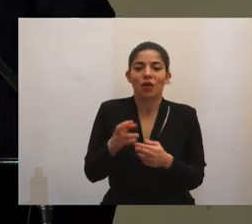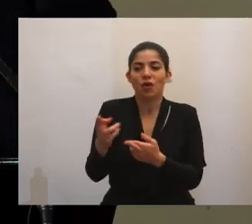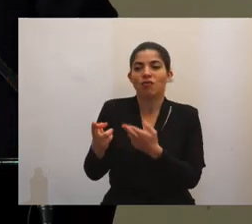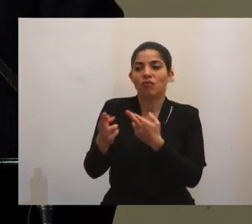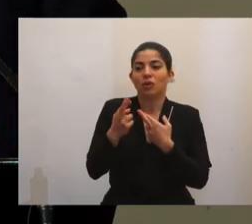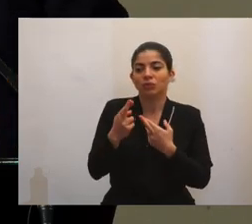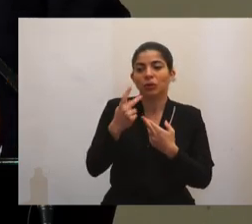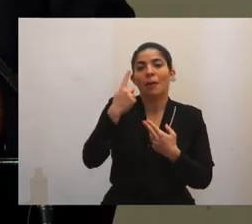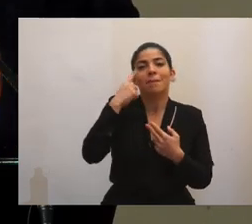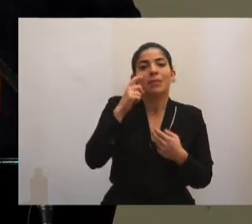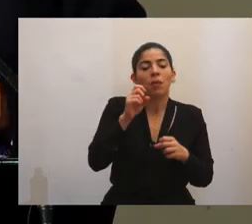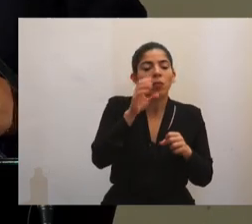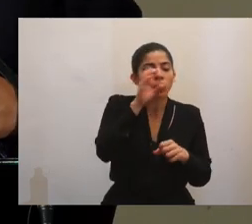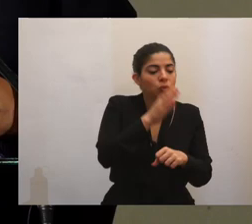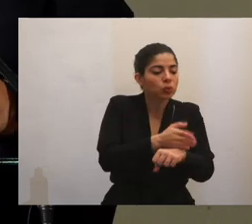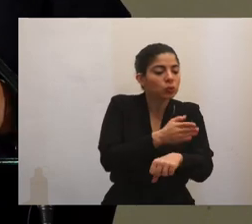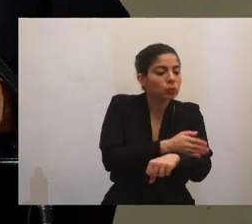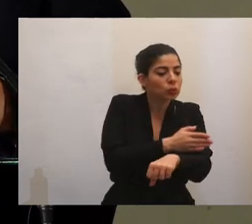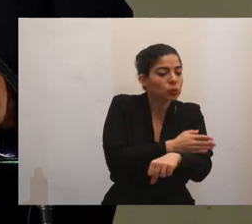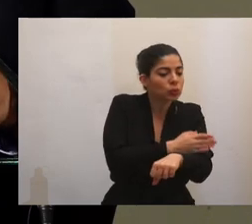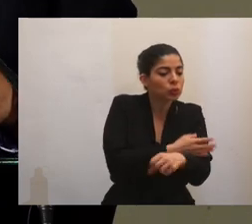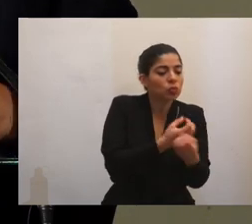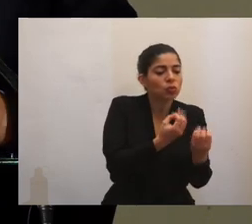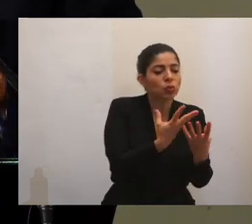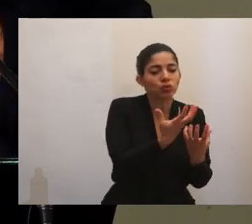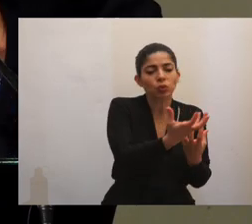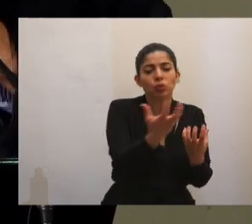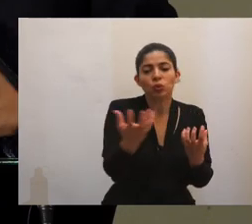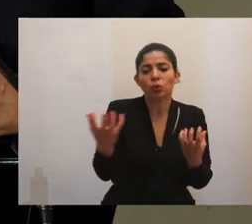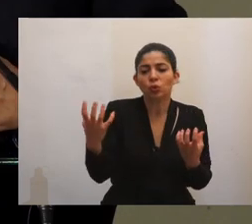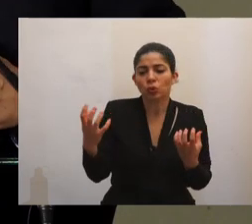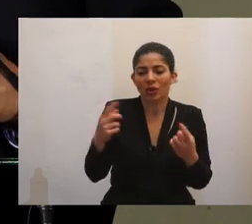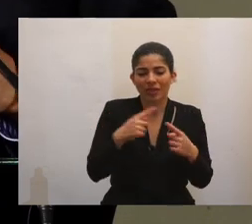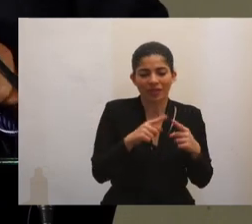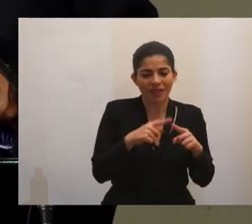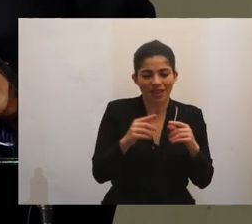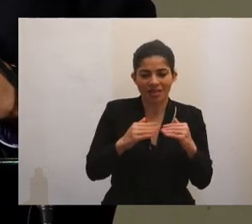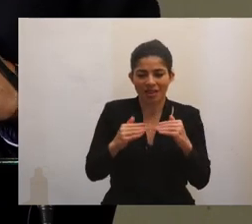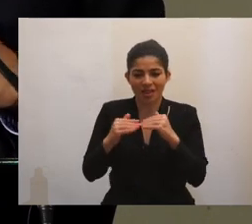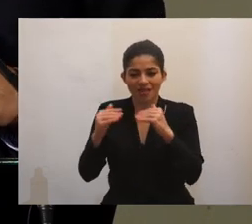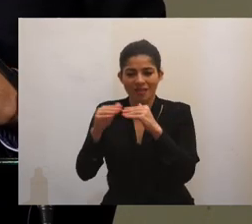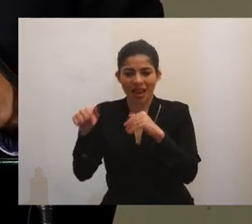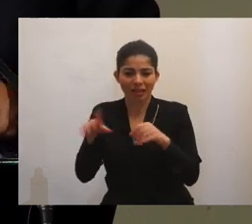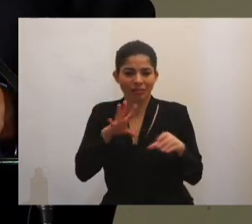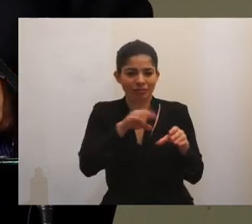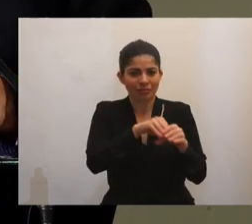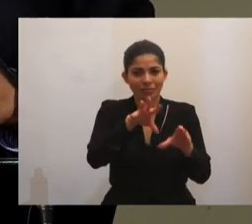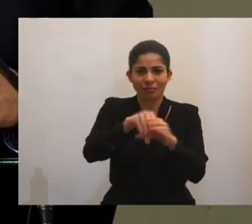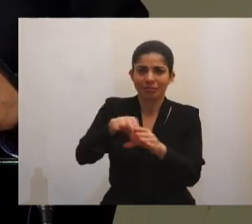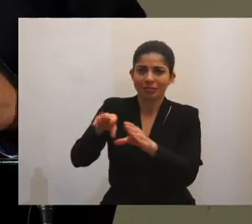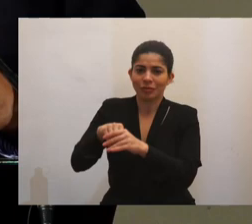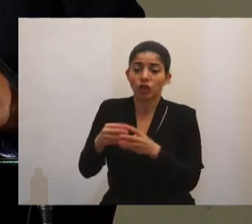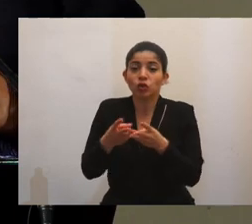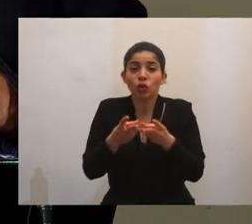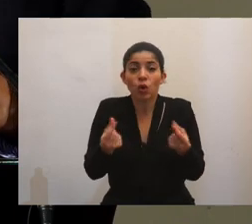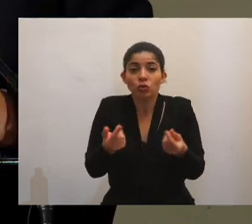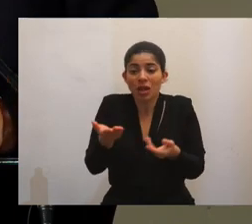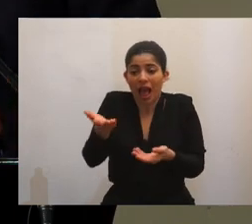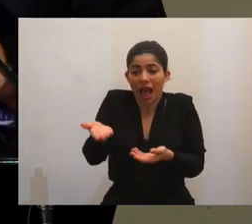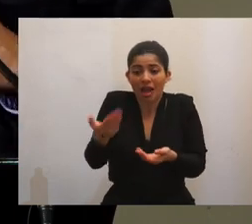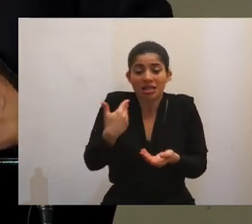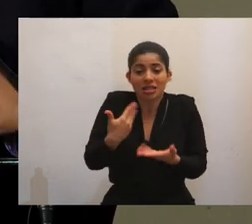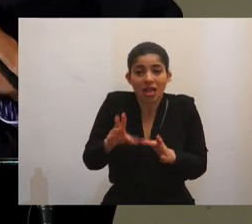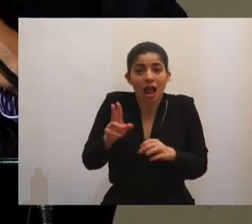recuperación multidimensional y multisectorial que tiene en su centro las soluciones que están en la naturaleza,